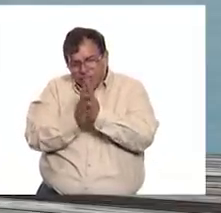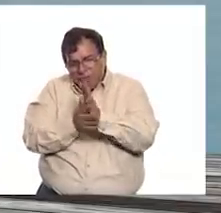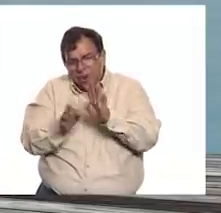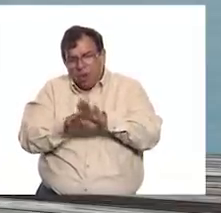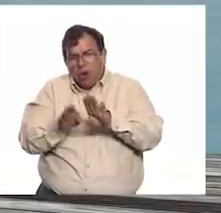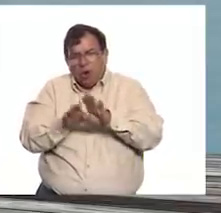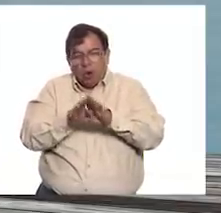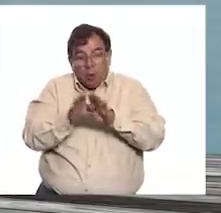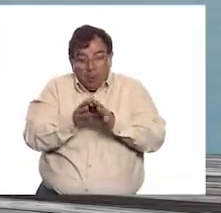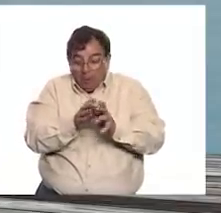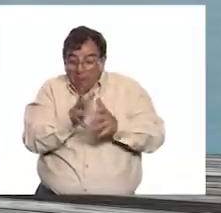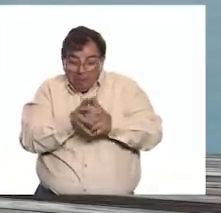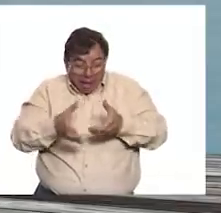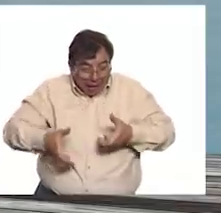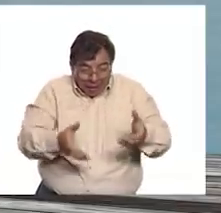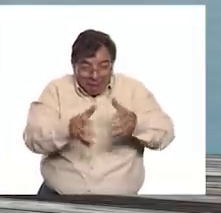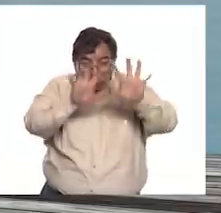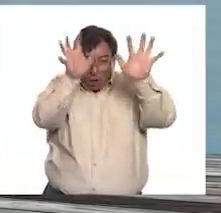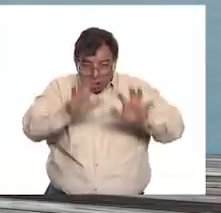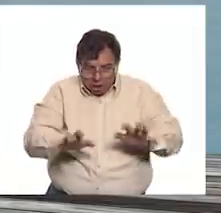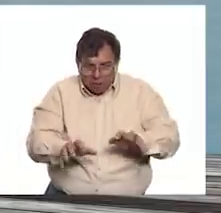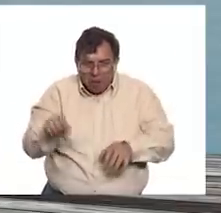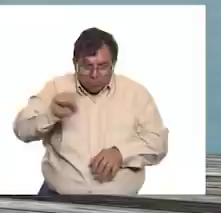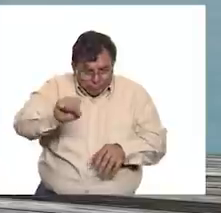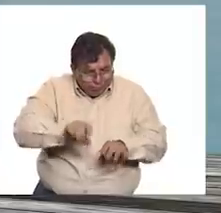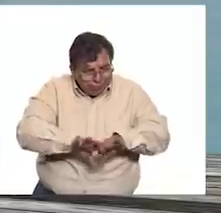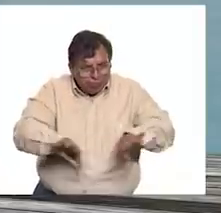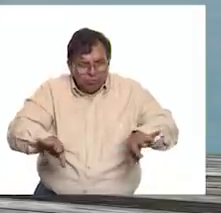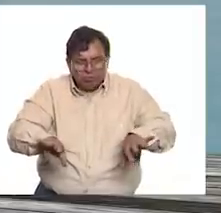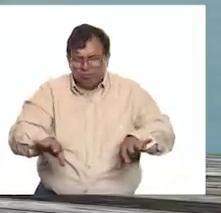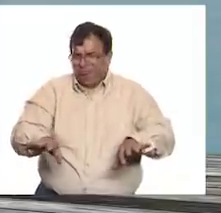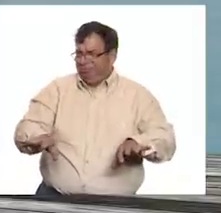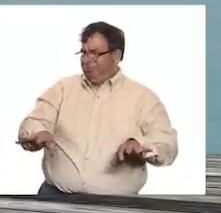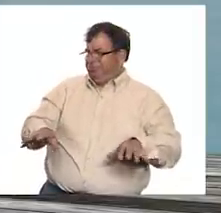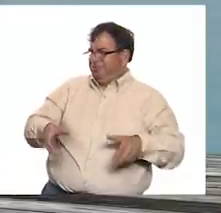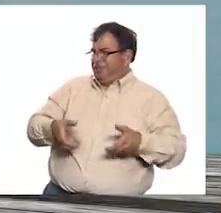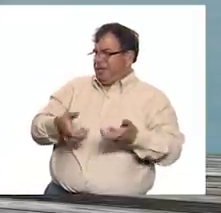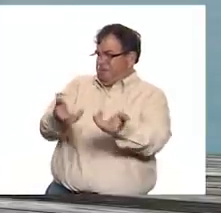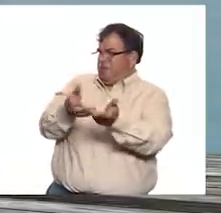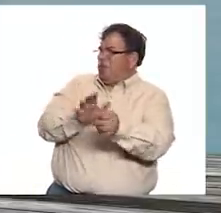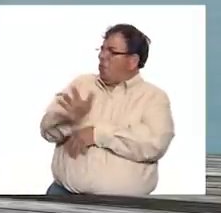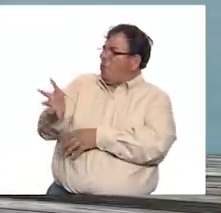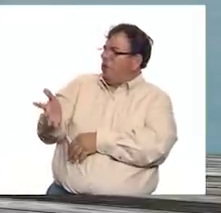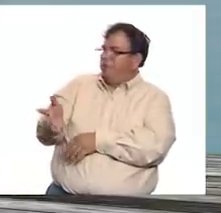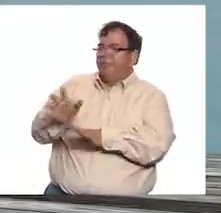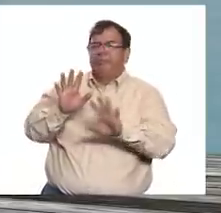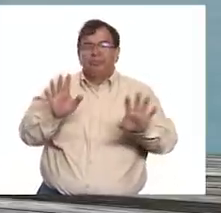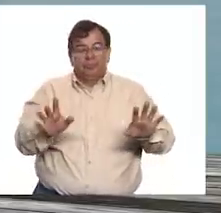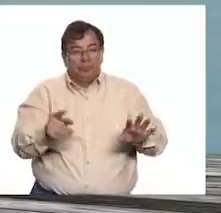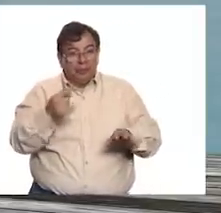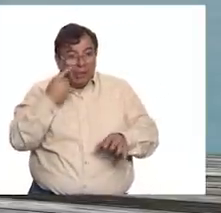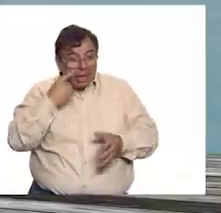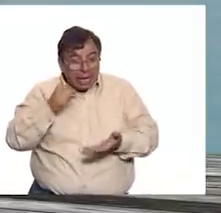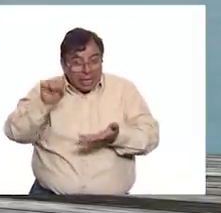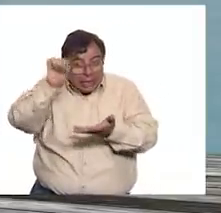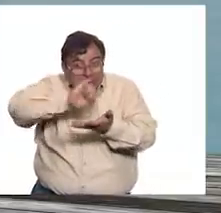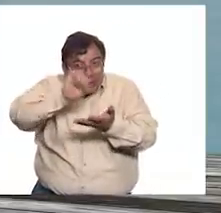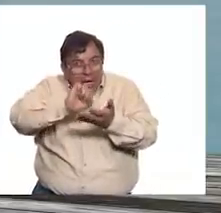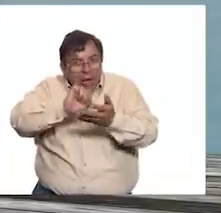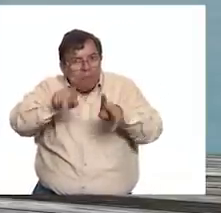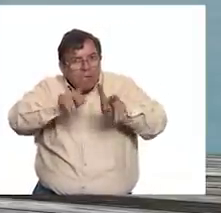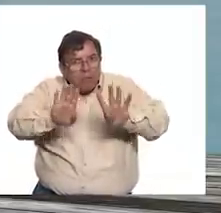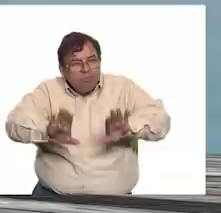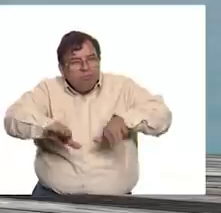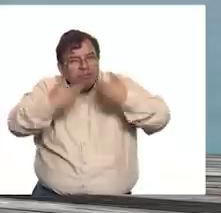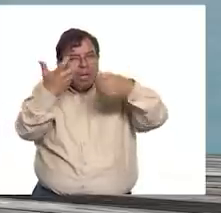nieve de los caminos, entre otras funciones más. ¿Pero cuáles caminos? Ah, bueno, es que mira, la sal se exporta a Estados Unidos y